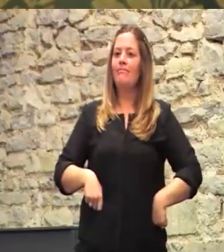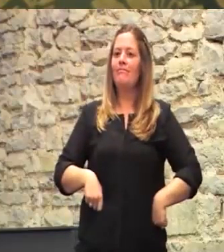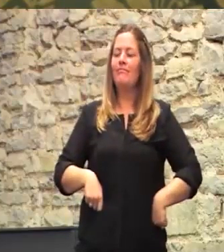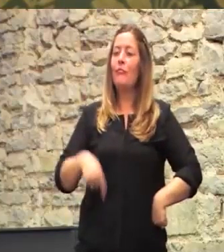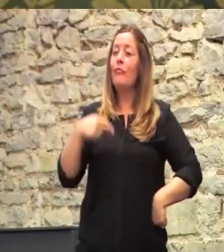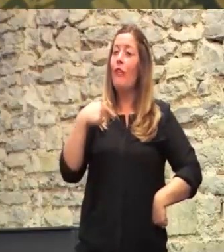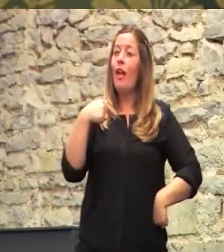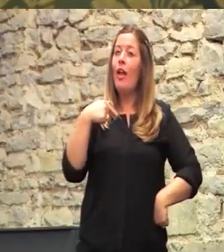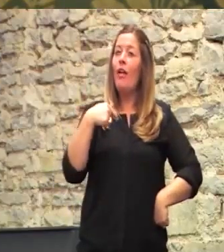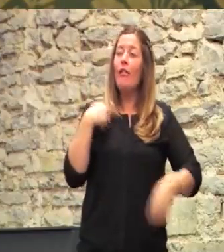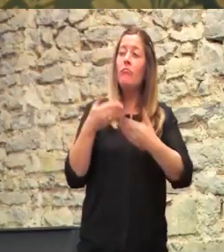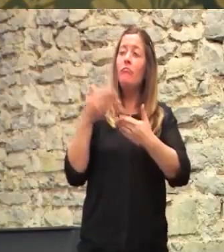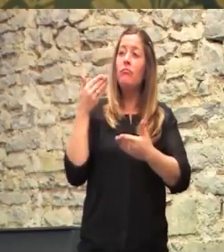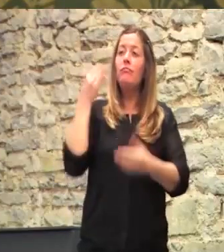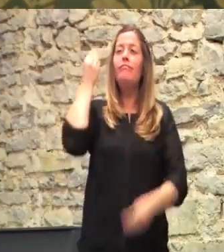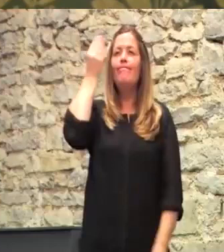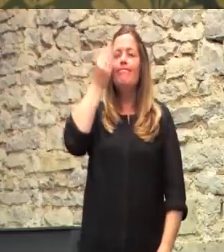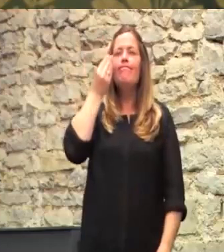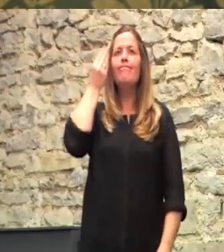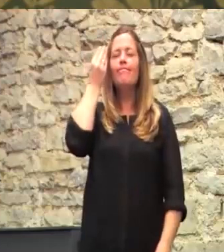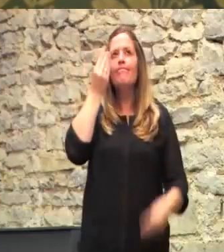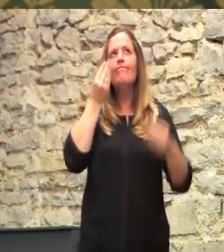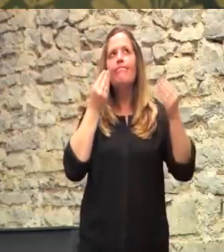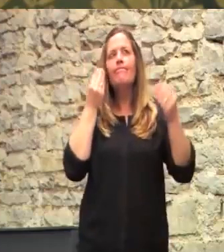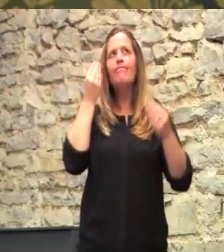que yo me puse a pensar qué